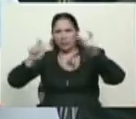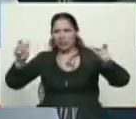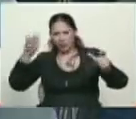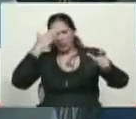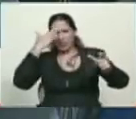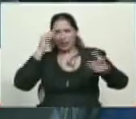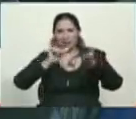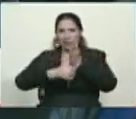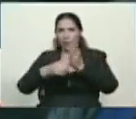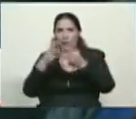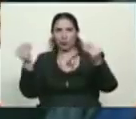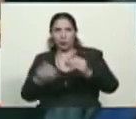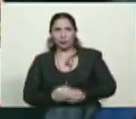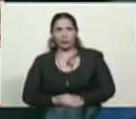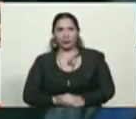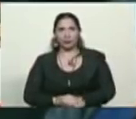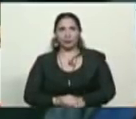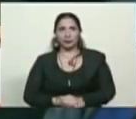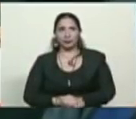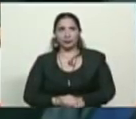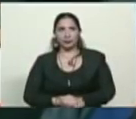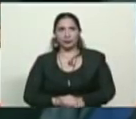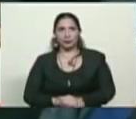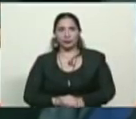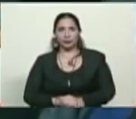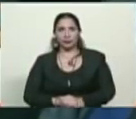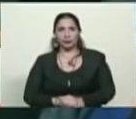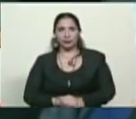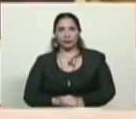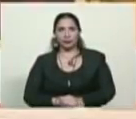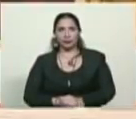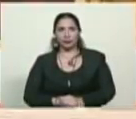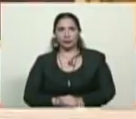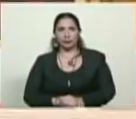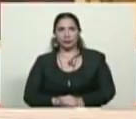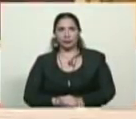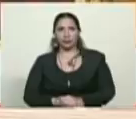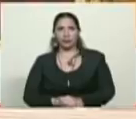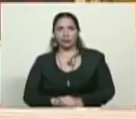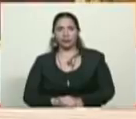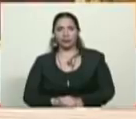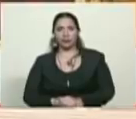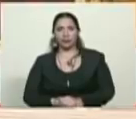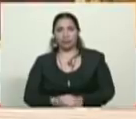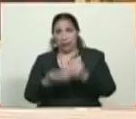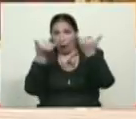y todo. Se cae para el piso la cédula. Una hemeroteca. Ahora